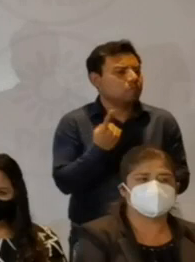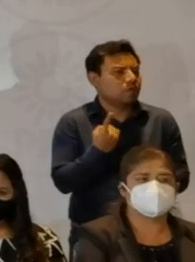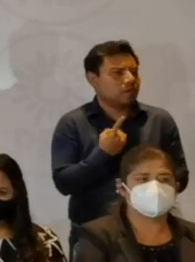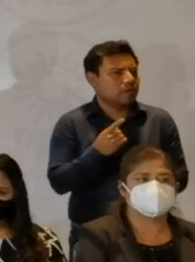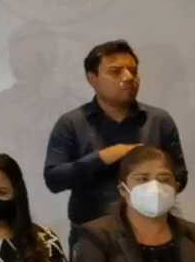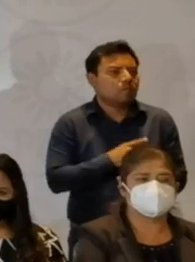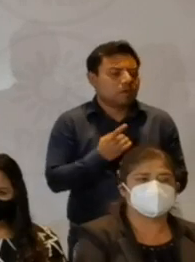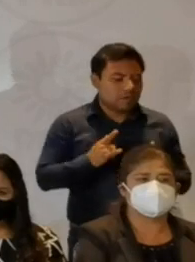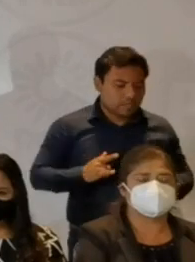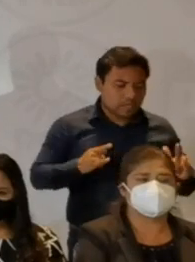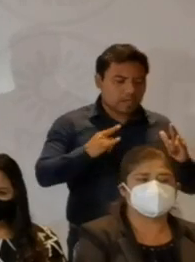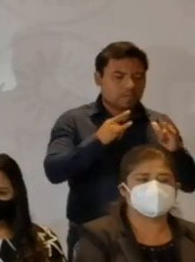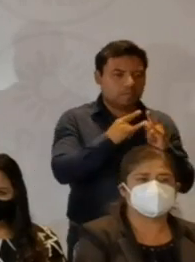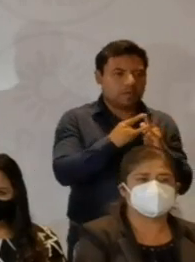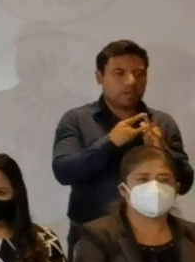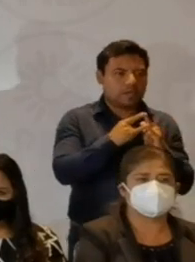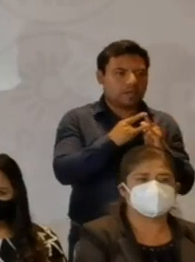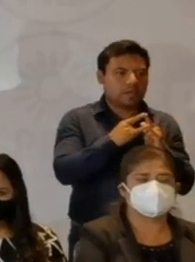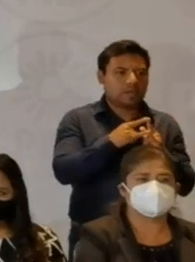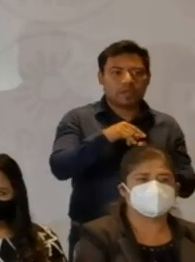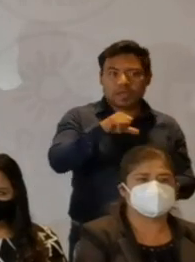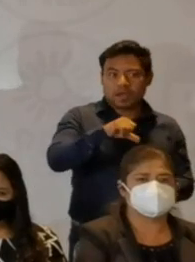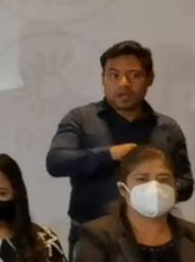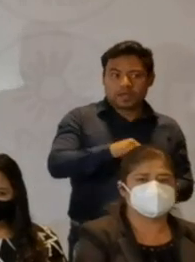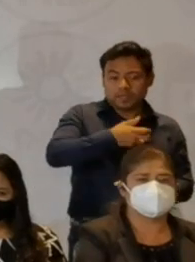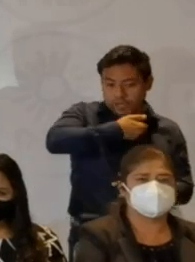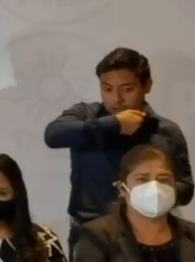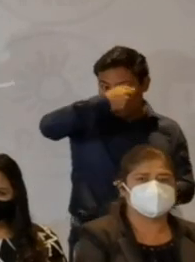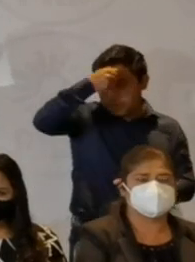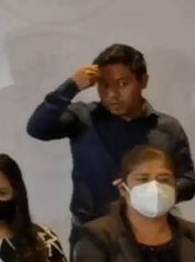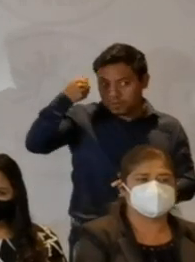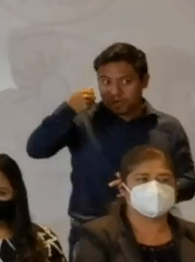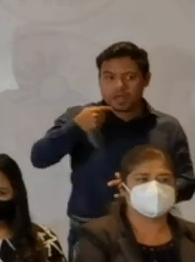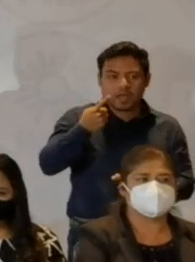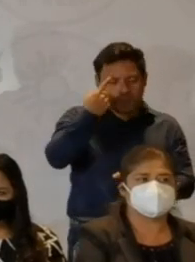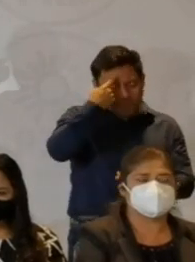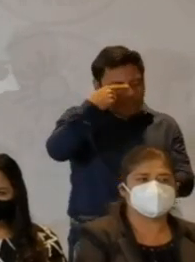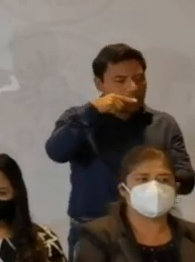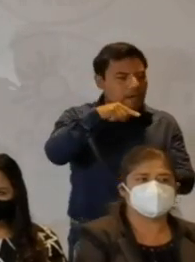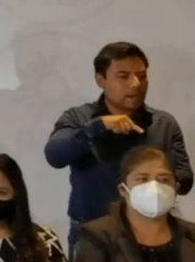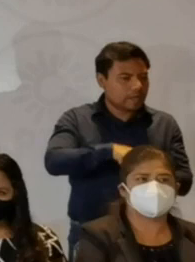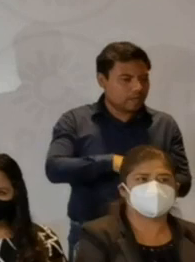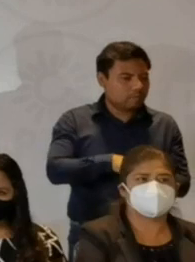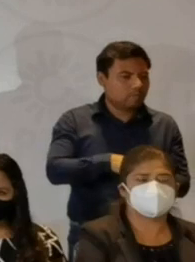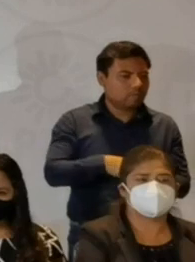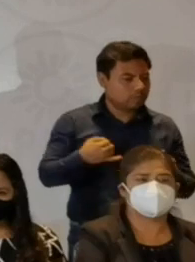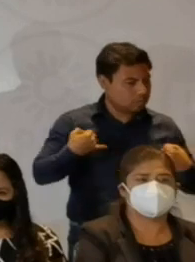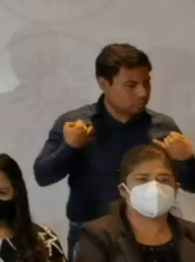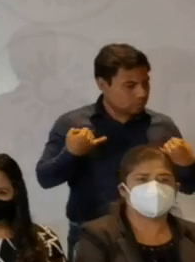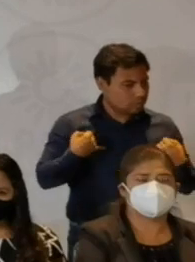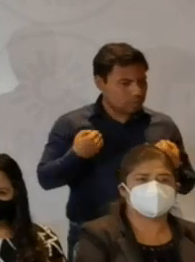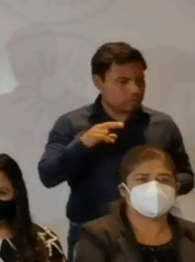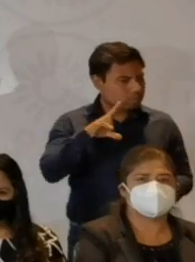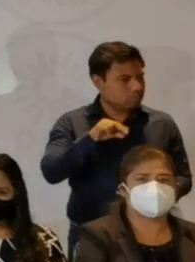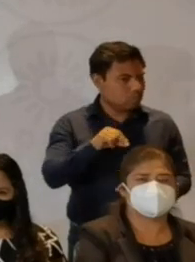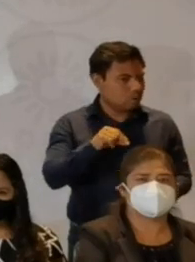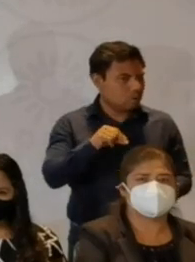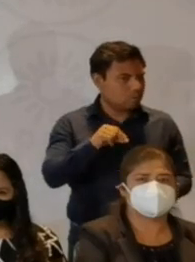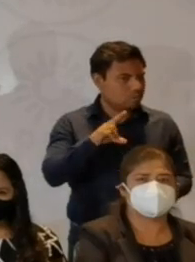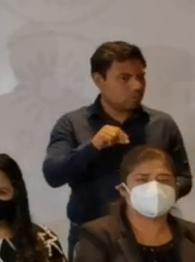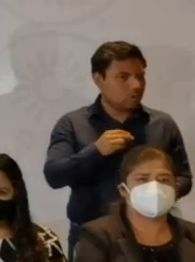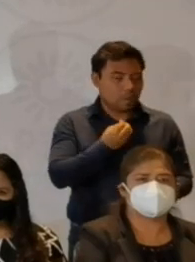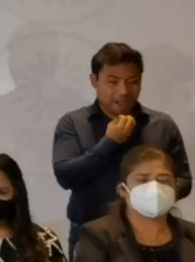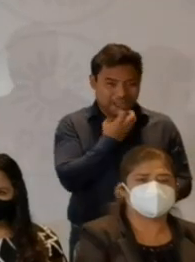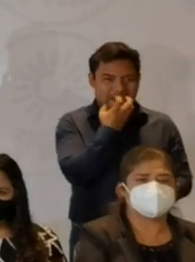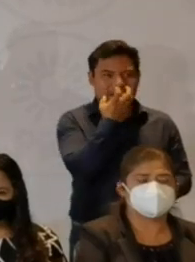esta campaña y en esta candidatura creemos en los jóvenes, no como los que